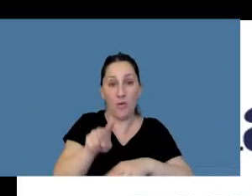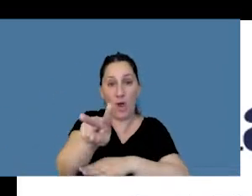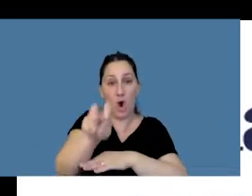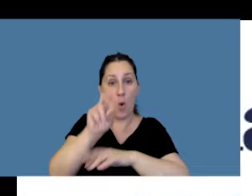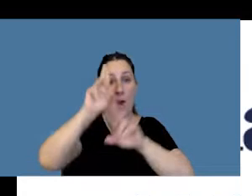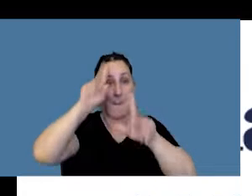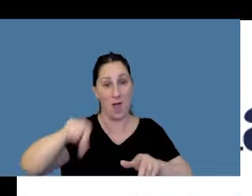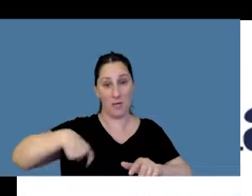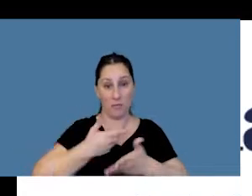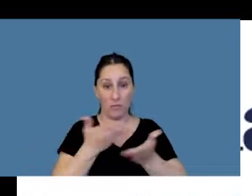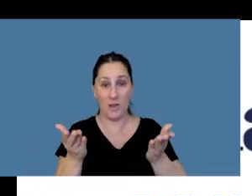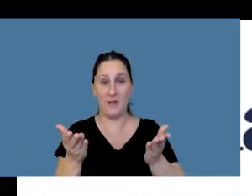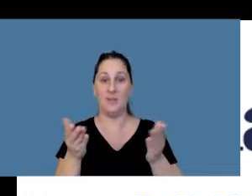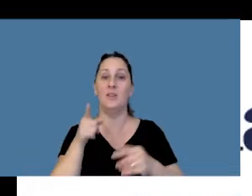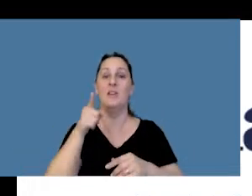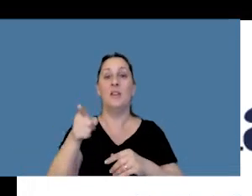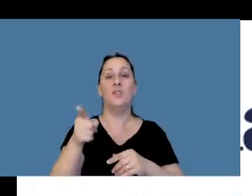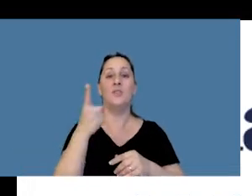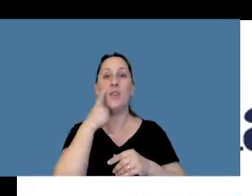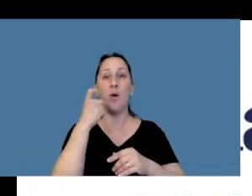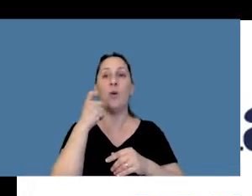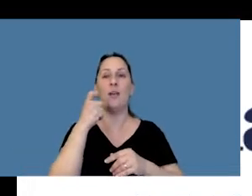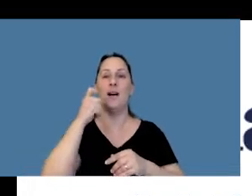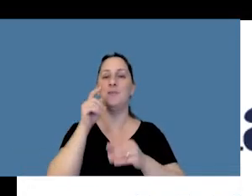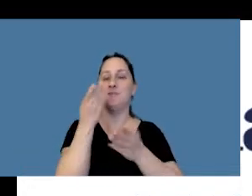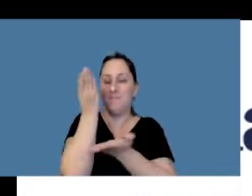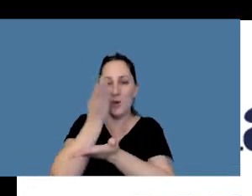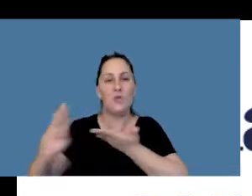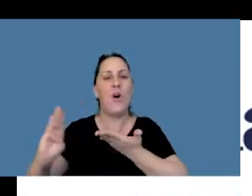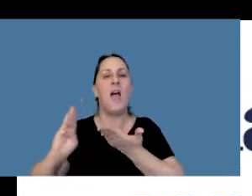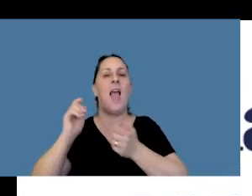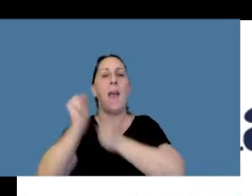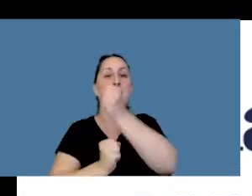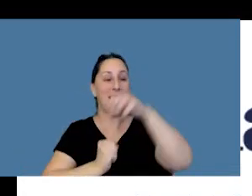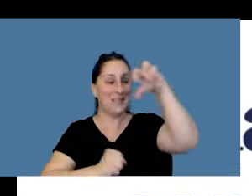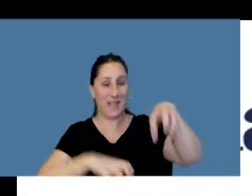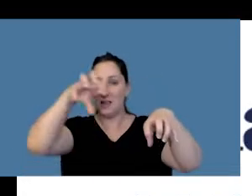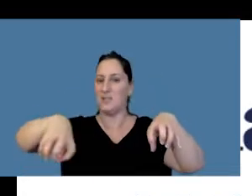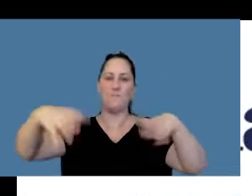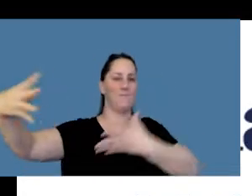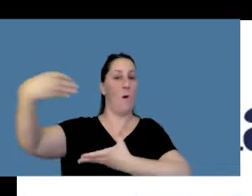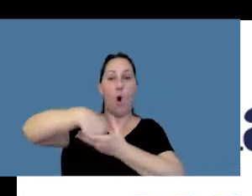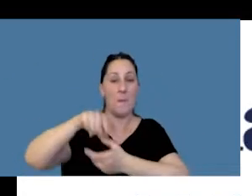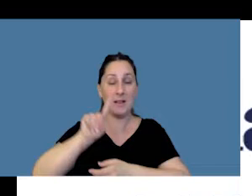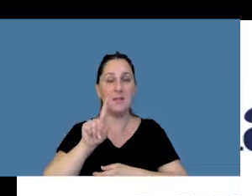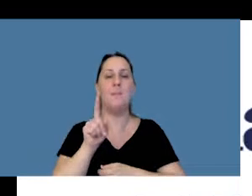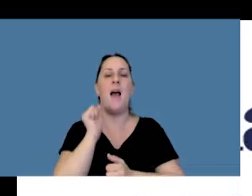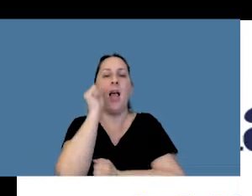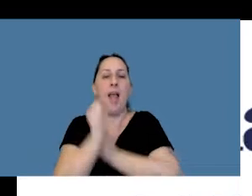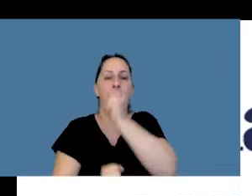social, es que prevé también la exclusión de aquellas empresas las cuales hayan